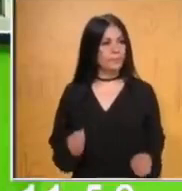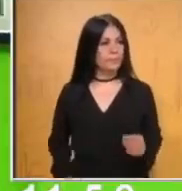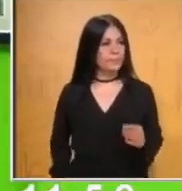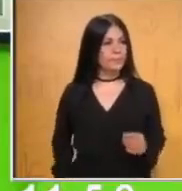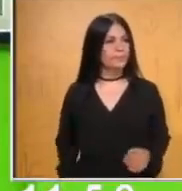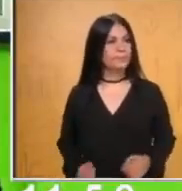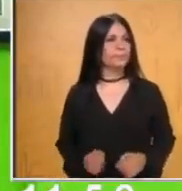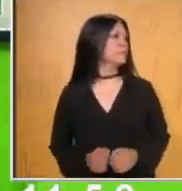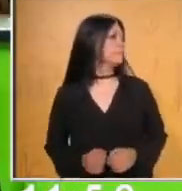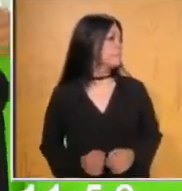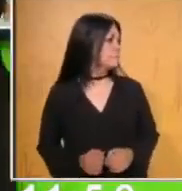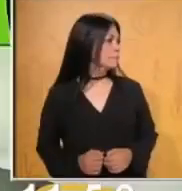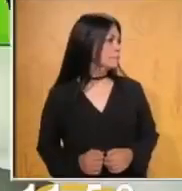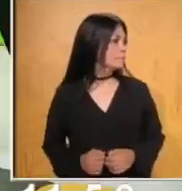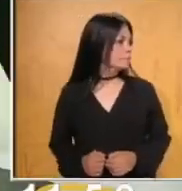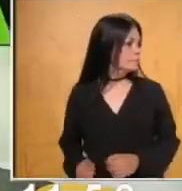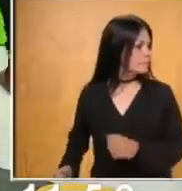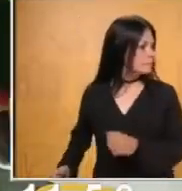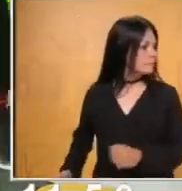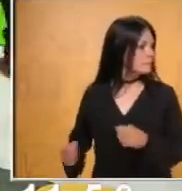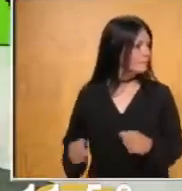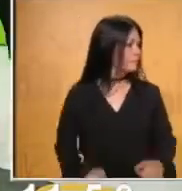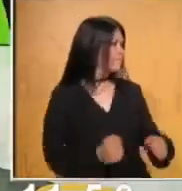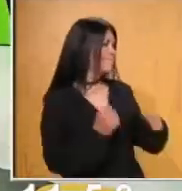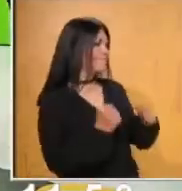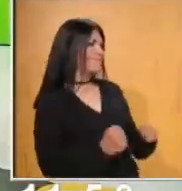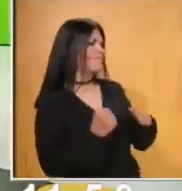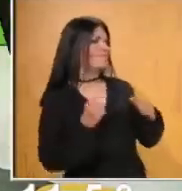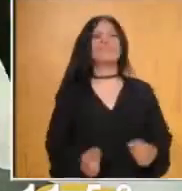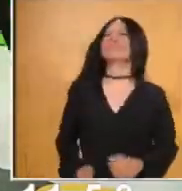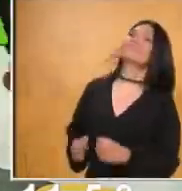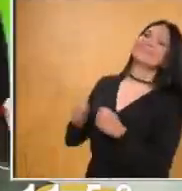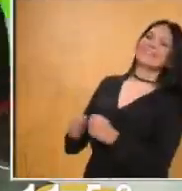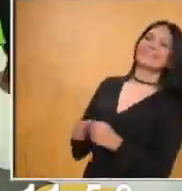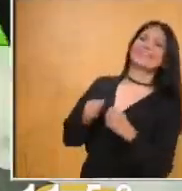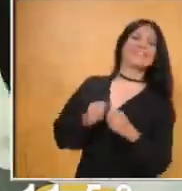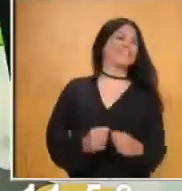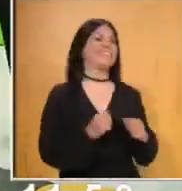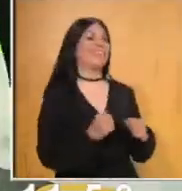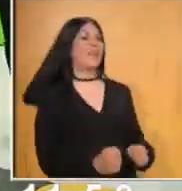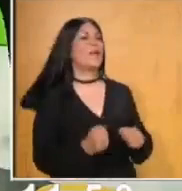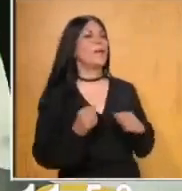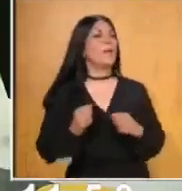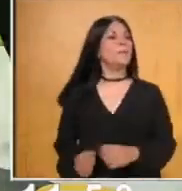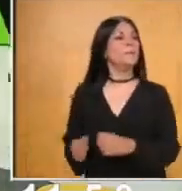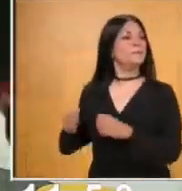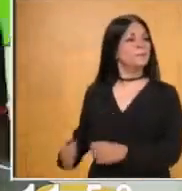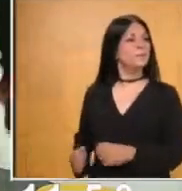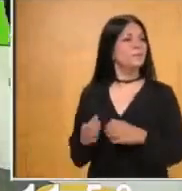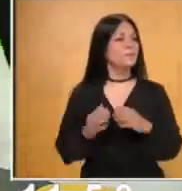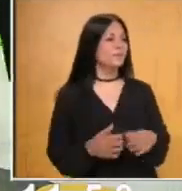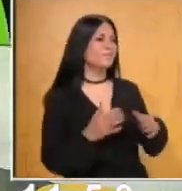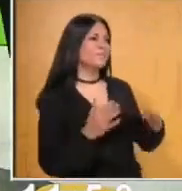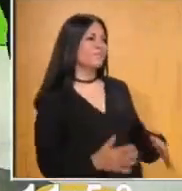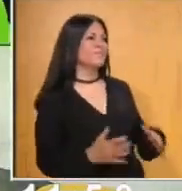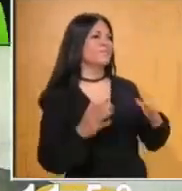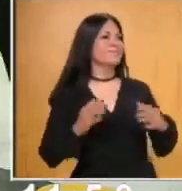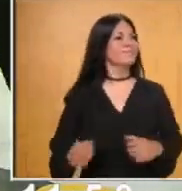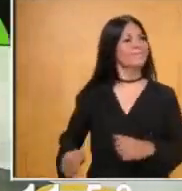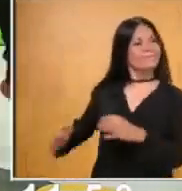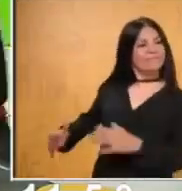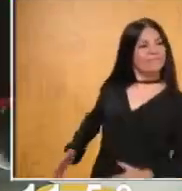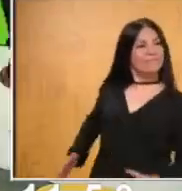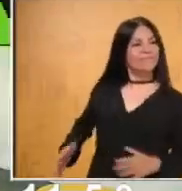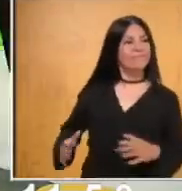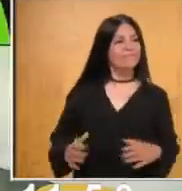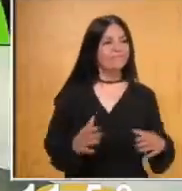Y venga, puntita del pie, aquí, sencillito, sencillito, eso es. Venga, desde casita, vamos a ir aprendiendo